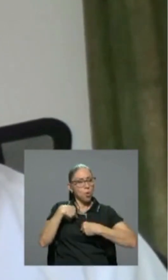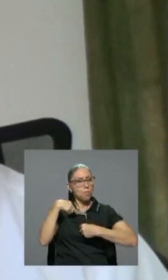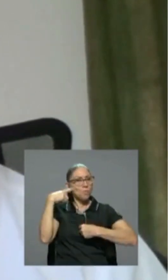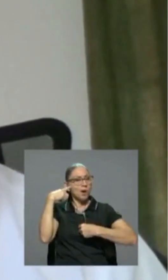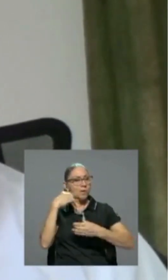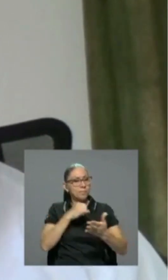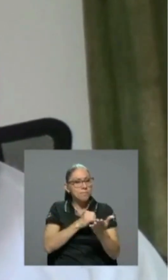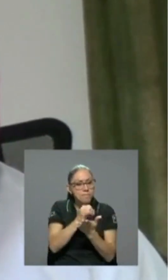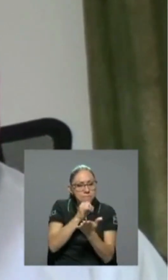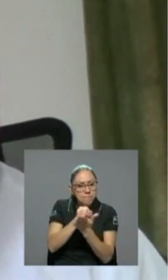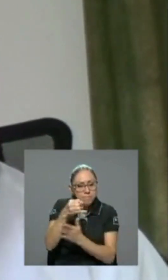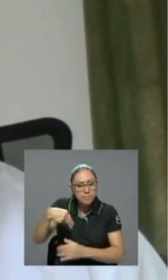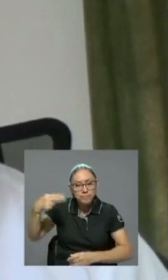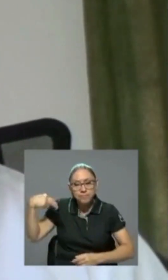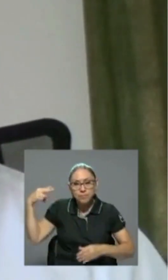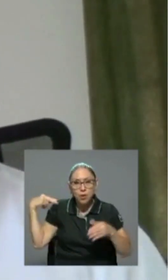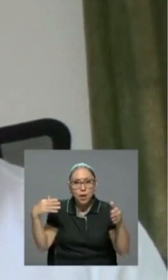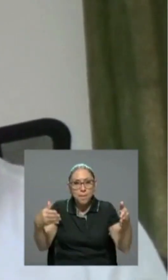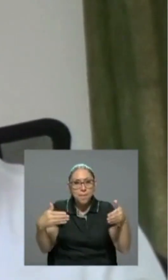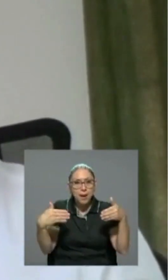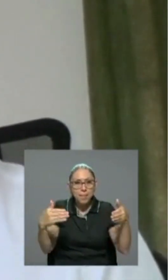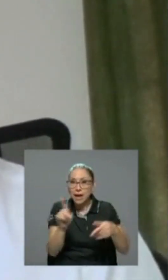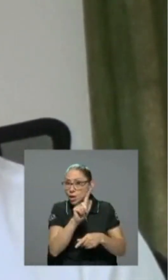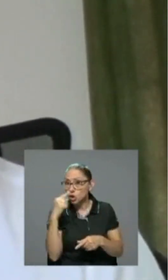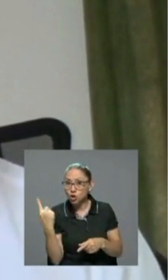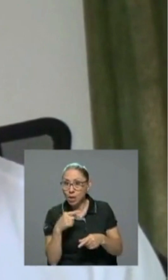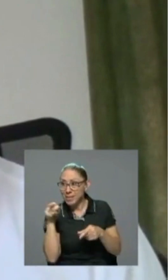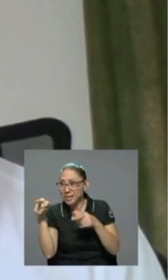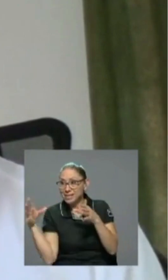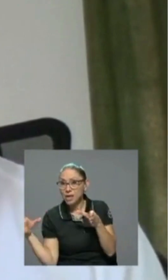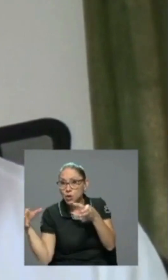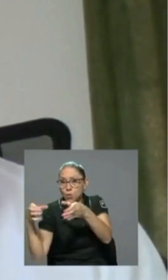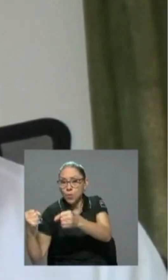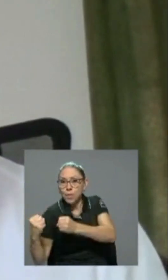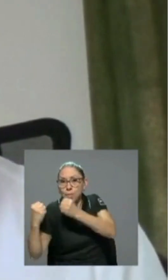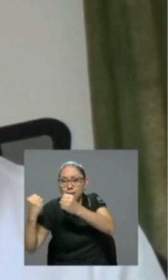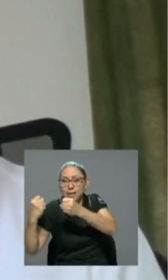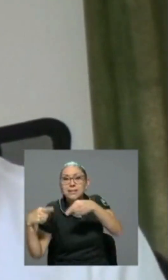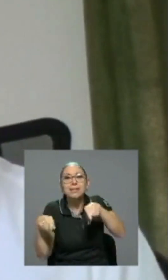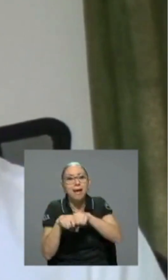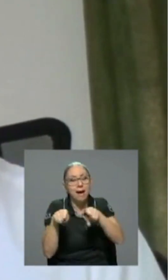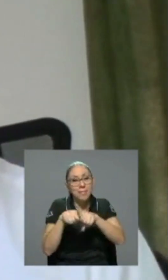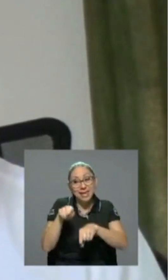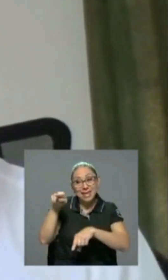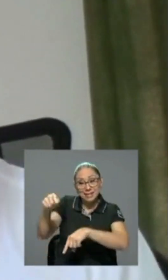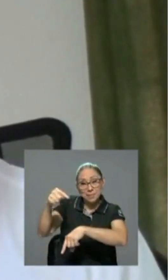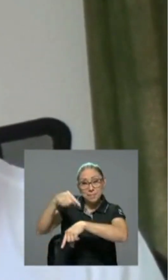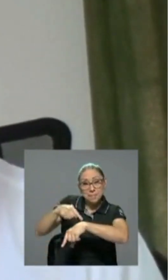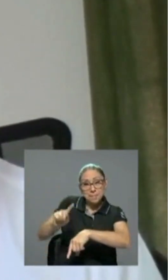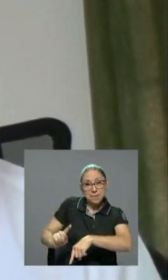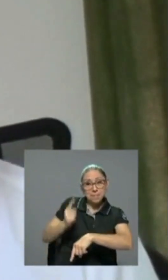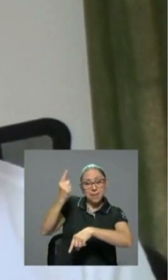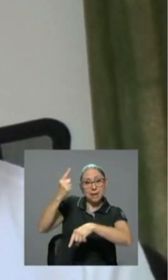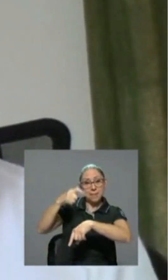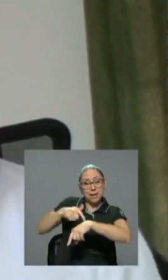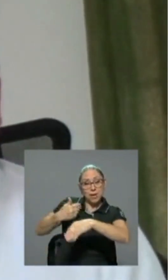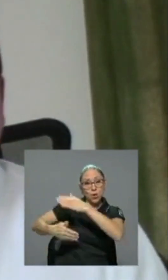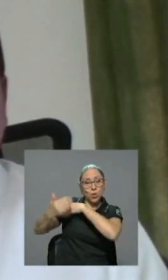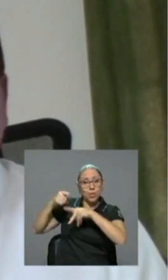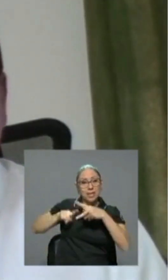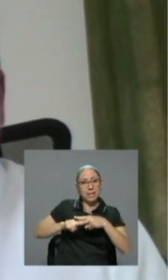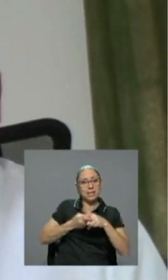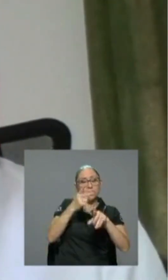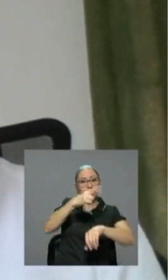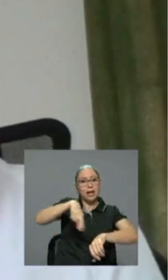de Panamá, ya no solamente sobre esta élite, sino sobre ese primer periodo de inicios de la República